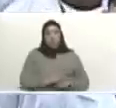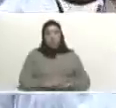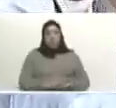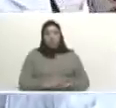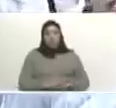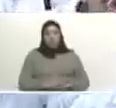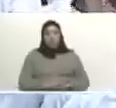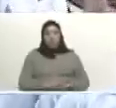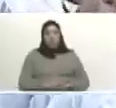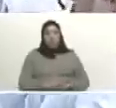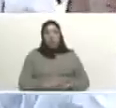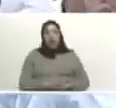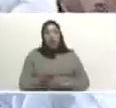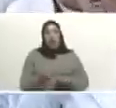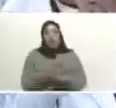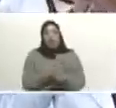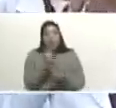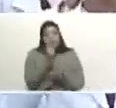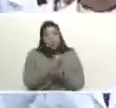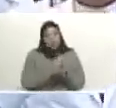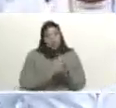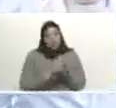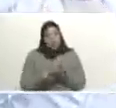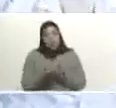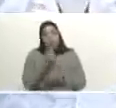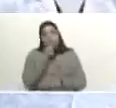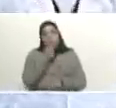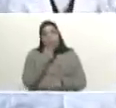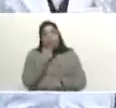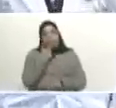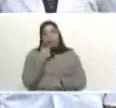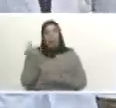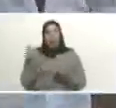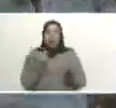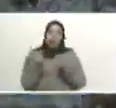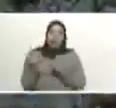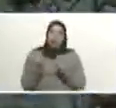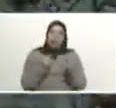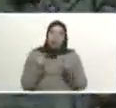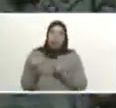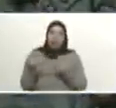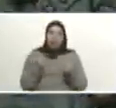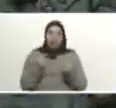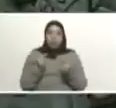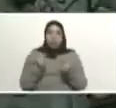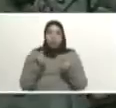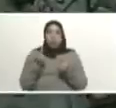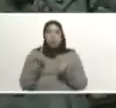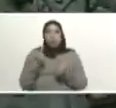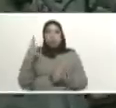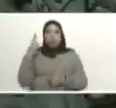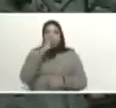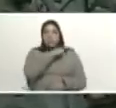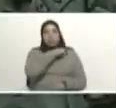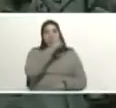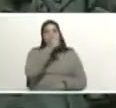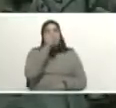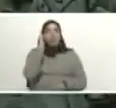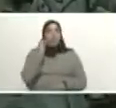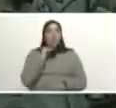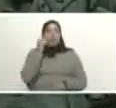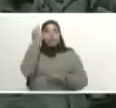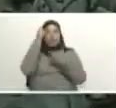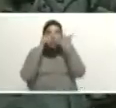que bien dibujaba en su extraordinario discurso el comandante general de la Guardia Nacional